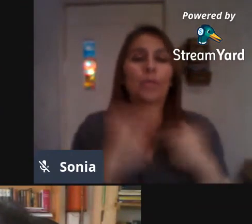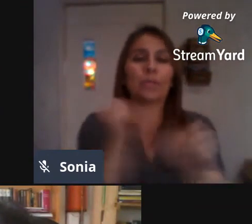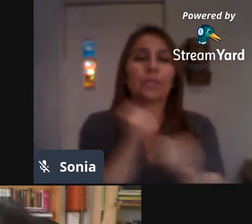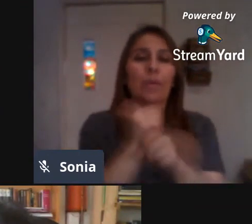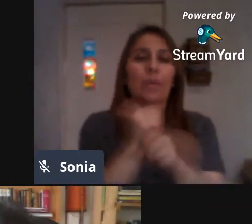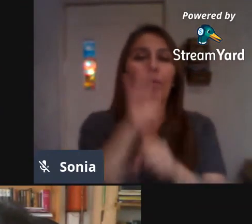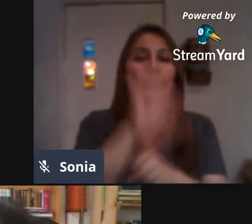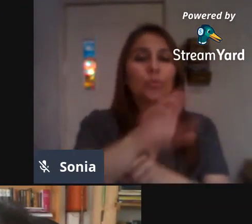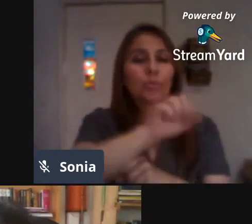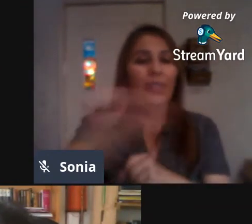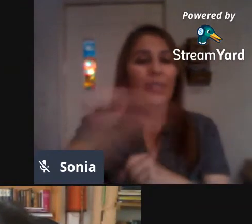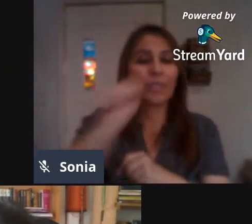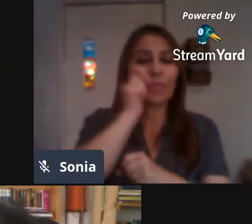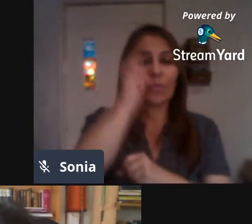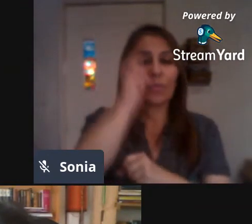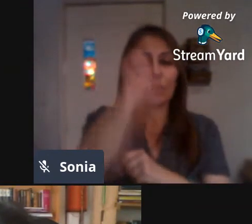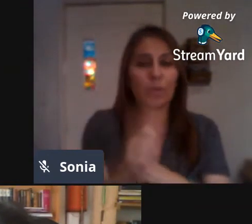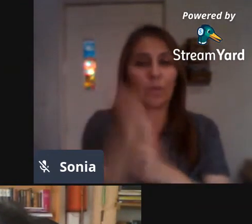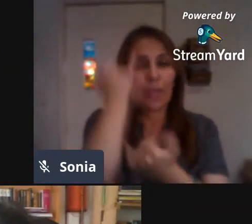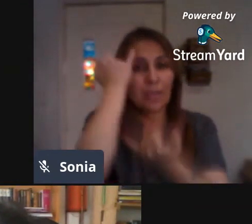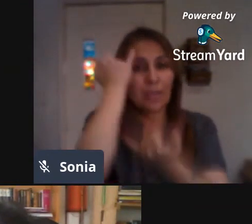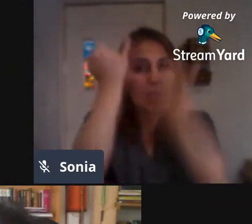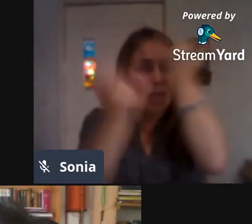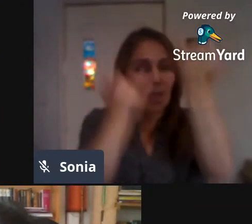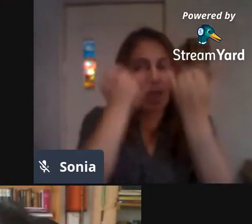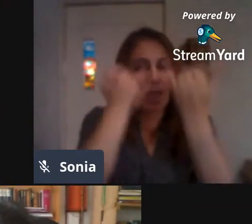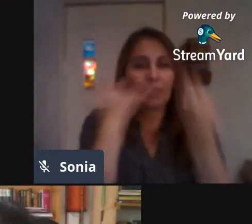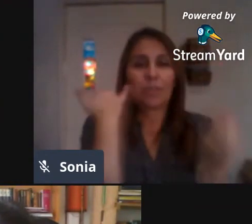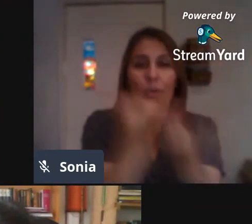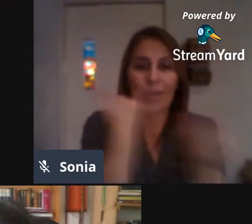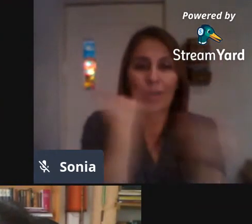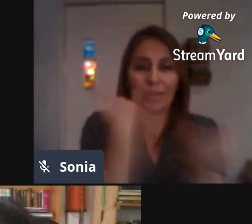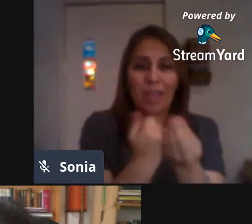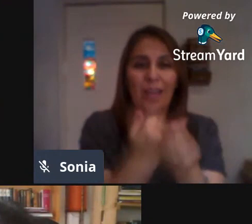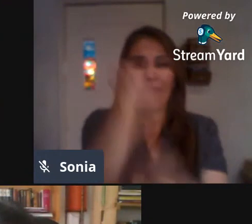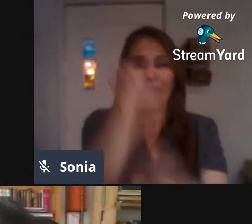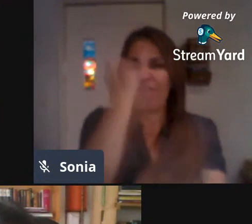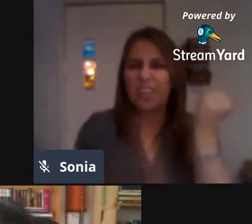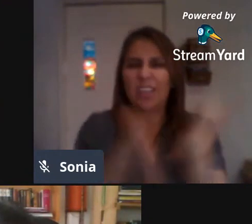que ideas se han logrado concluir y como las han desarrollado